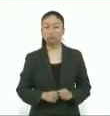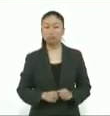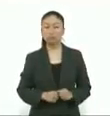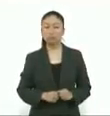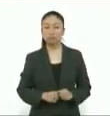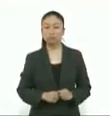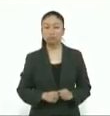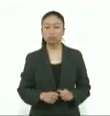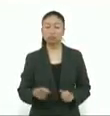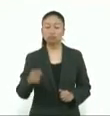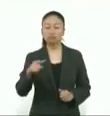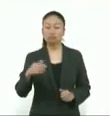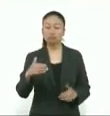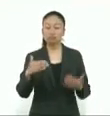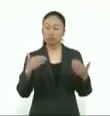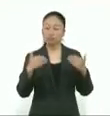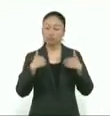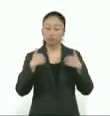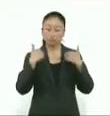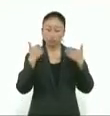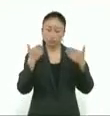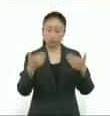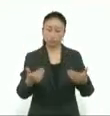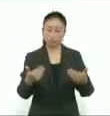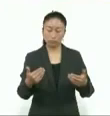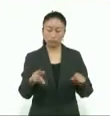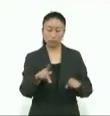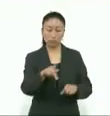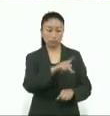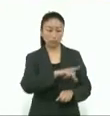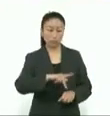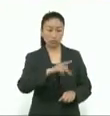la confianza de que somos depositarias de un pueblo.